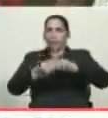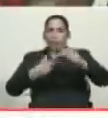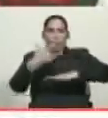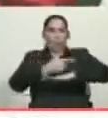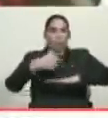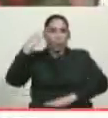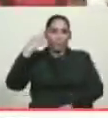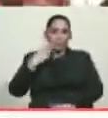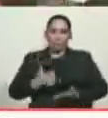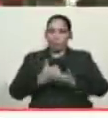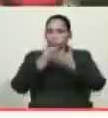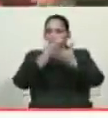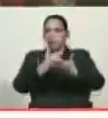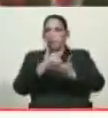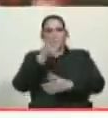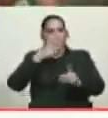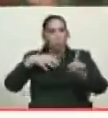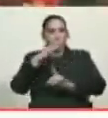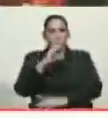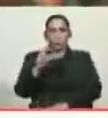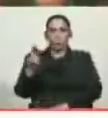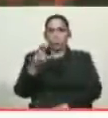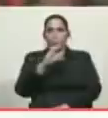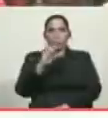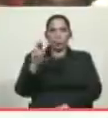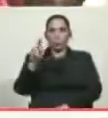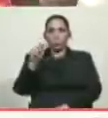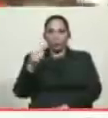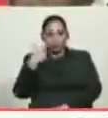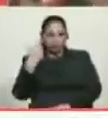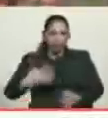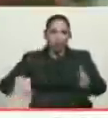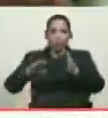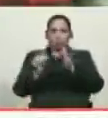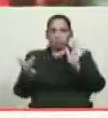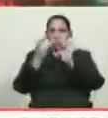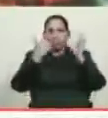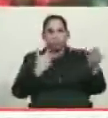bolivariano para ayudar al pueblo de Cúcuta. De esta manera nos despedimos y nos regresamos nuevamente a los estudios. Adelante.